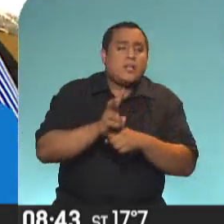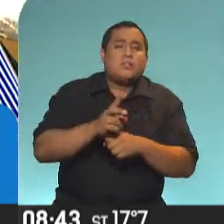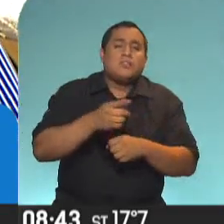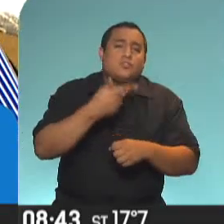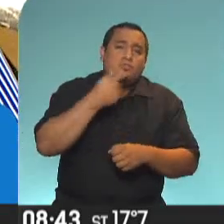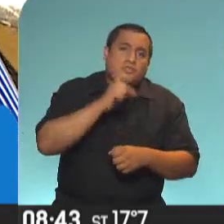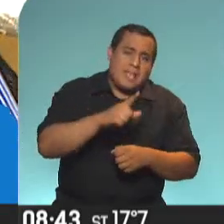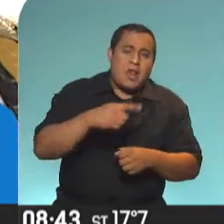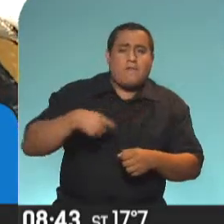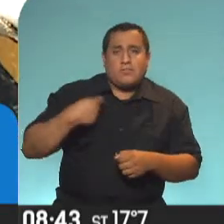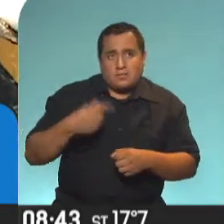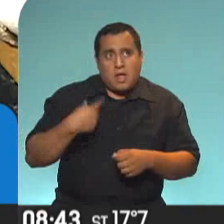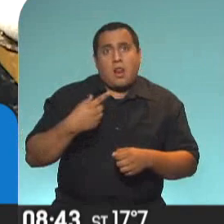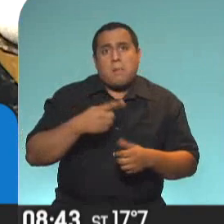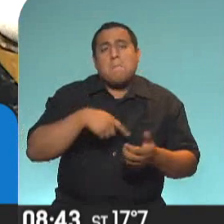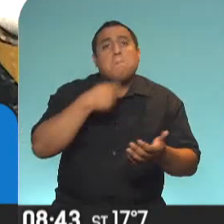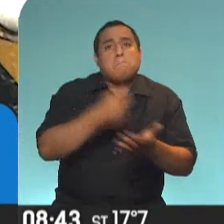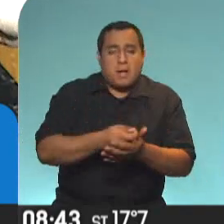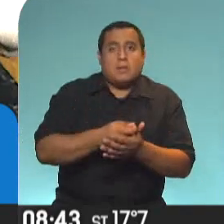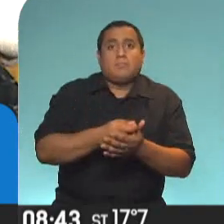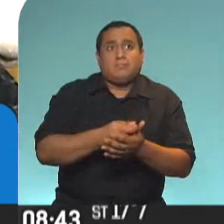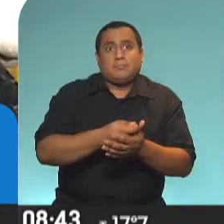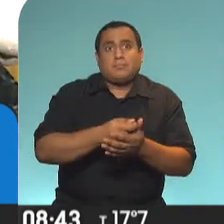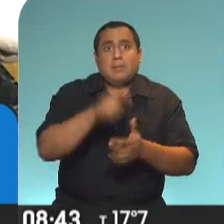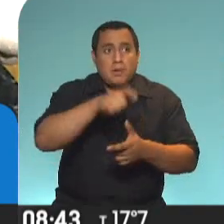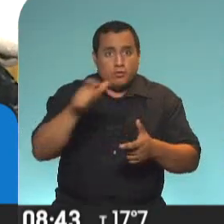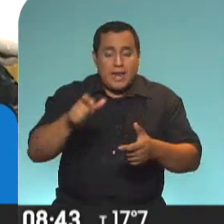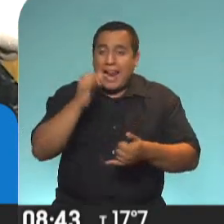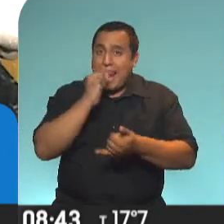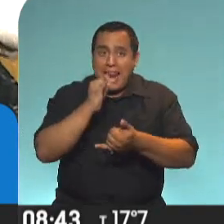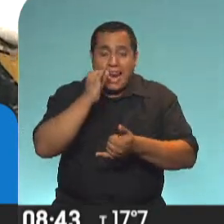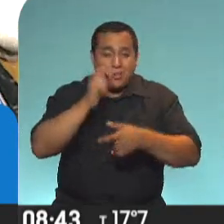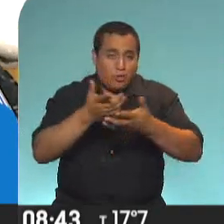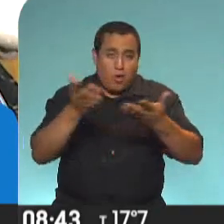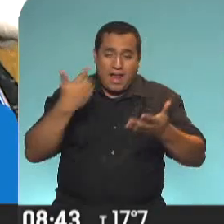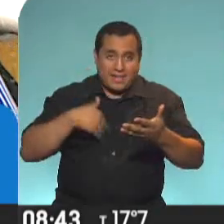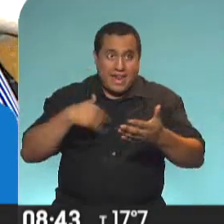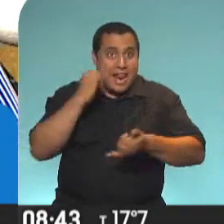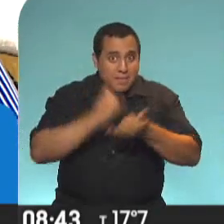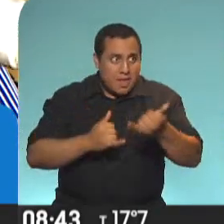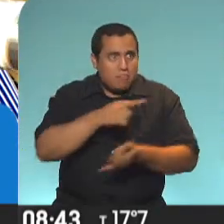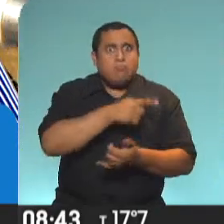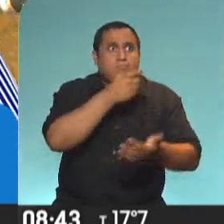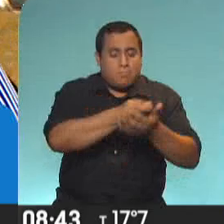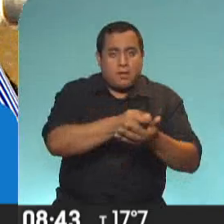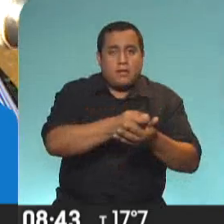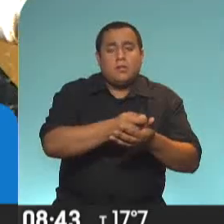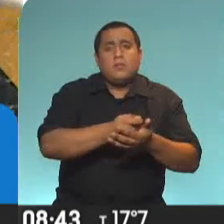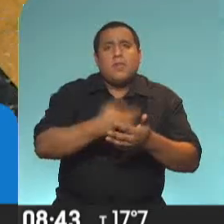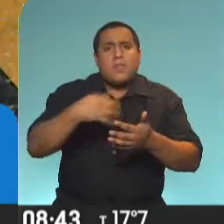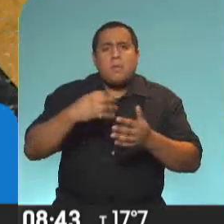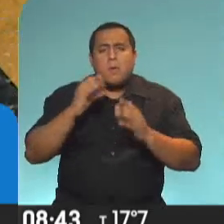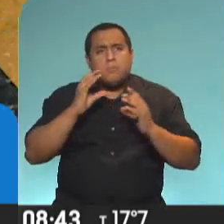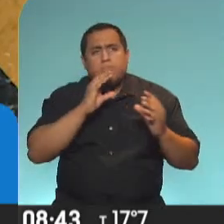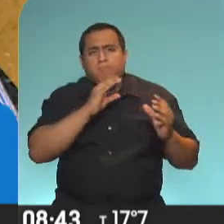sociales que cubre más de la mitad de la población argentina. Y por supuesto hay que rediscutirlo